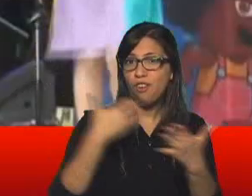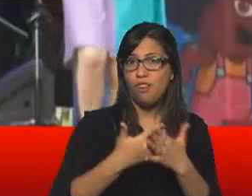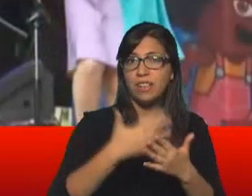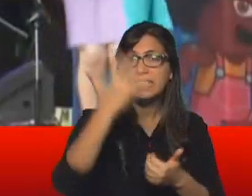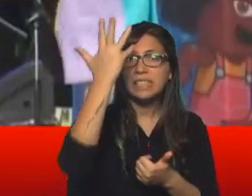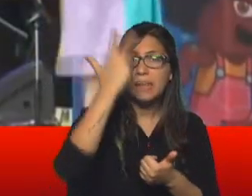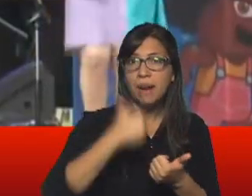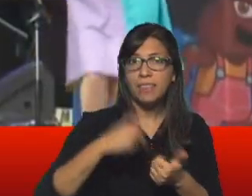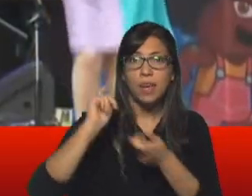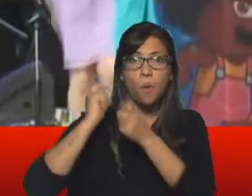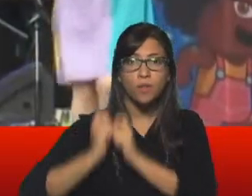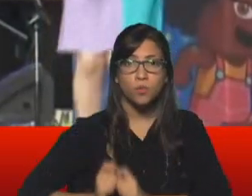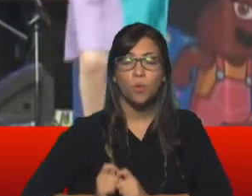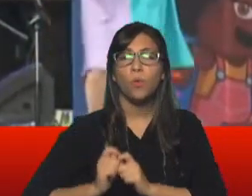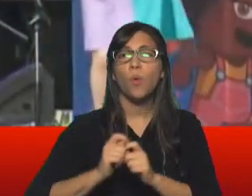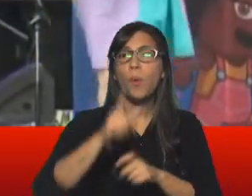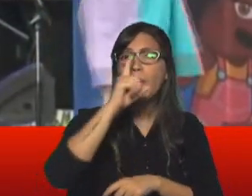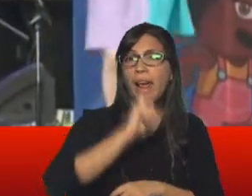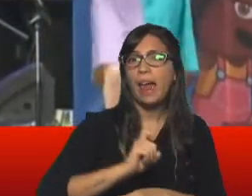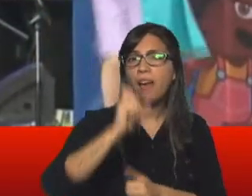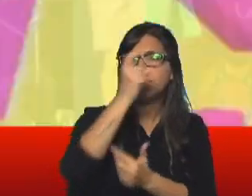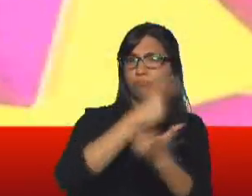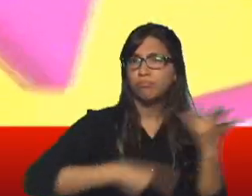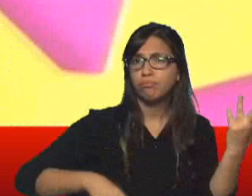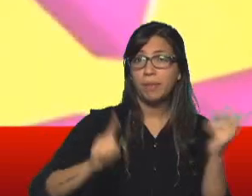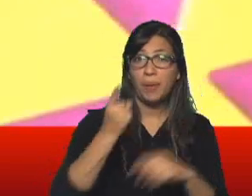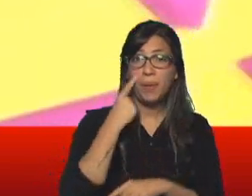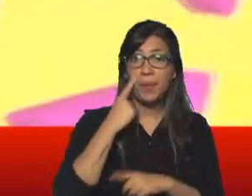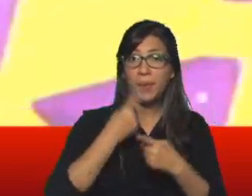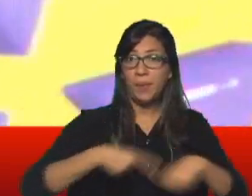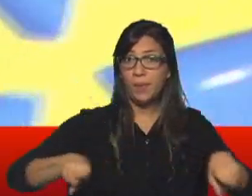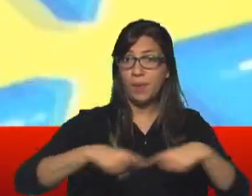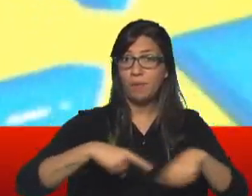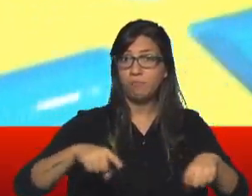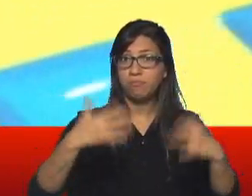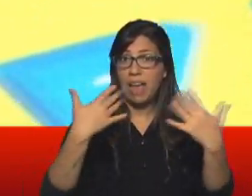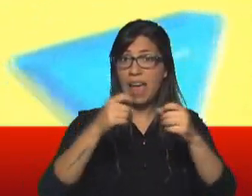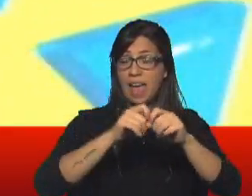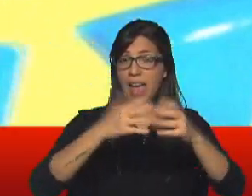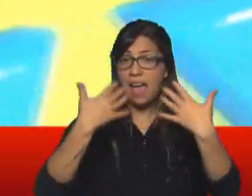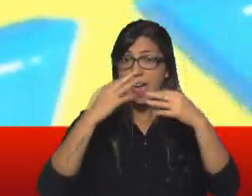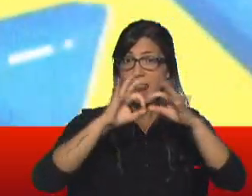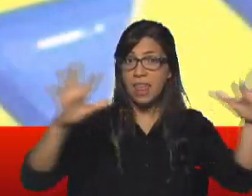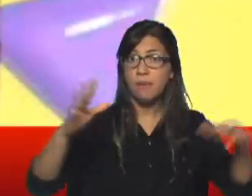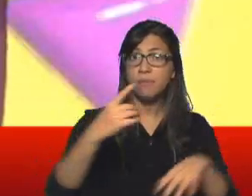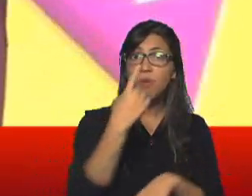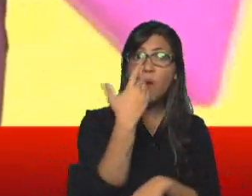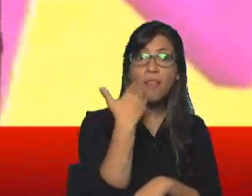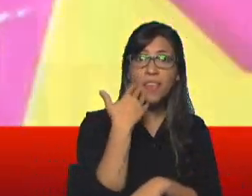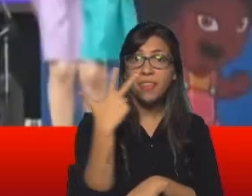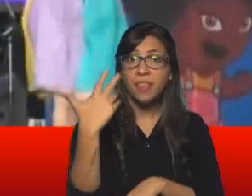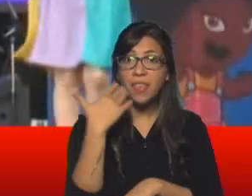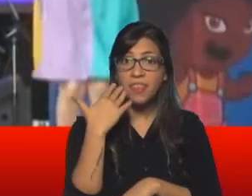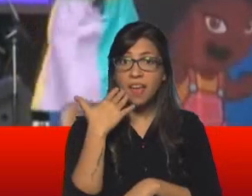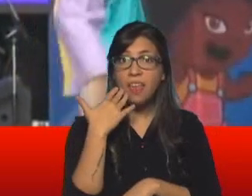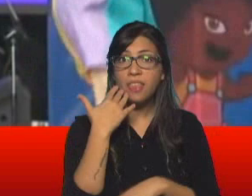Martín, Juana Zurduy, Belgrano, con la banda en vivo, por supuesto. Es una doble función al aire libre que tienen a las 13 y a las 15.